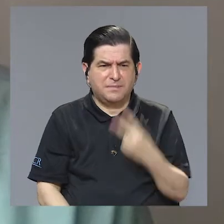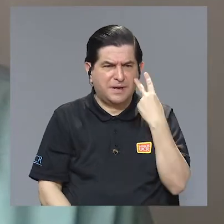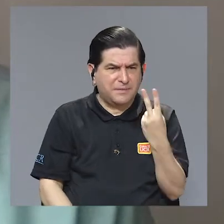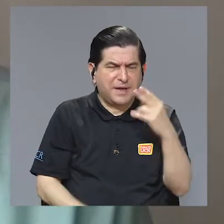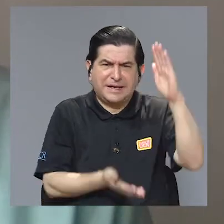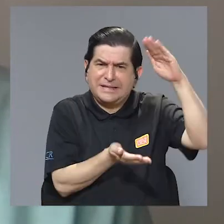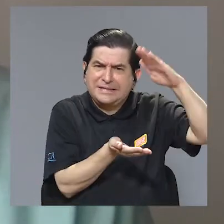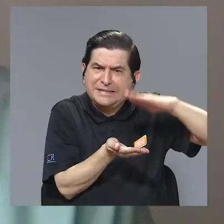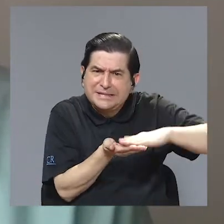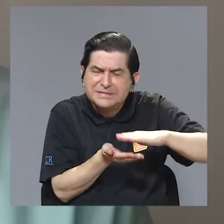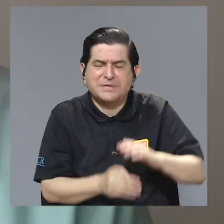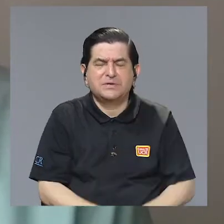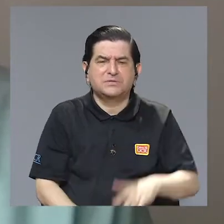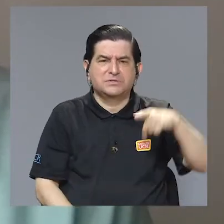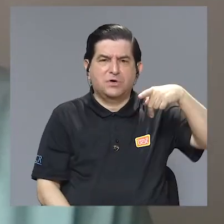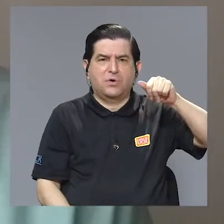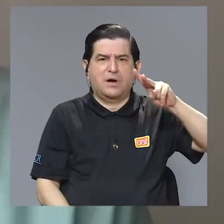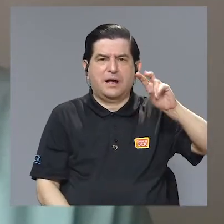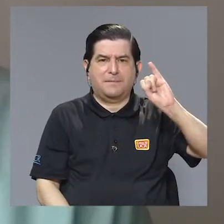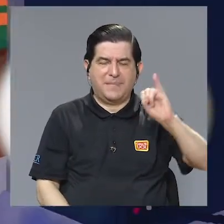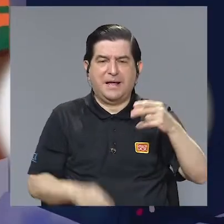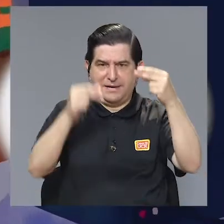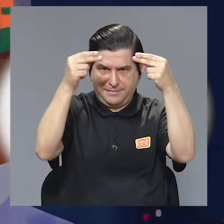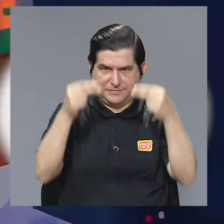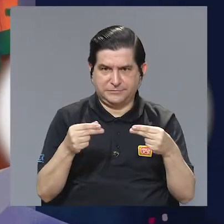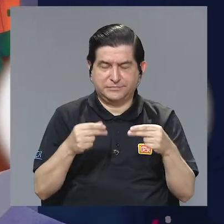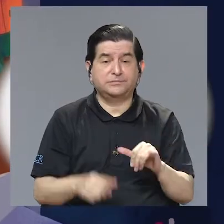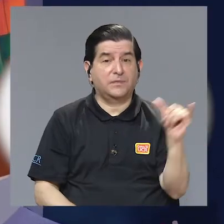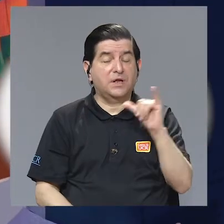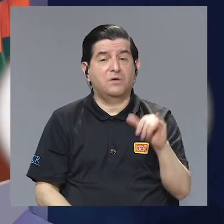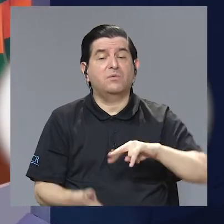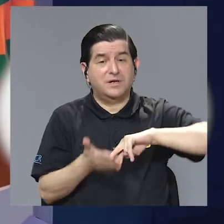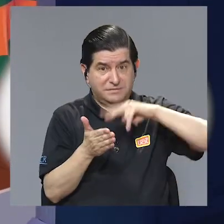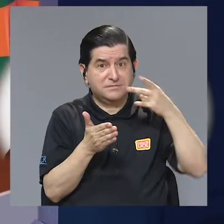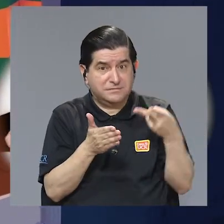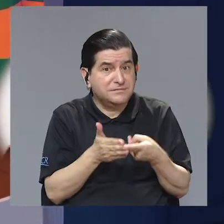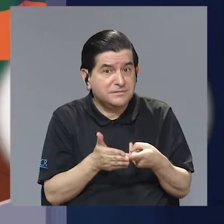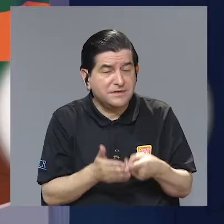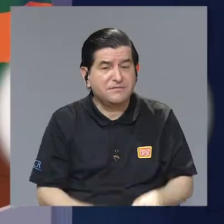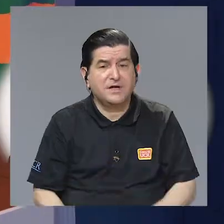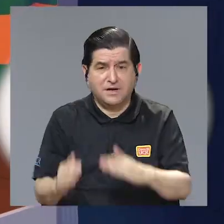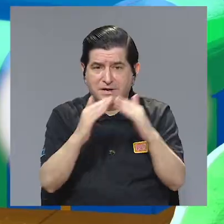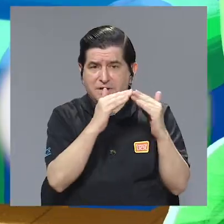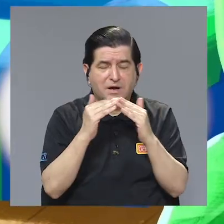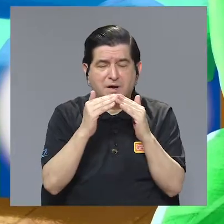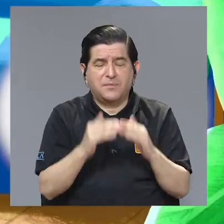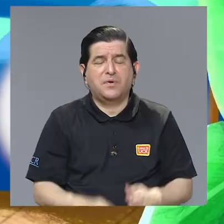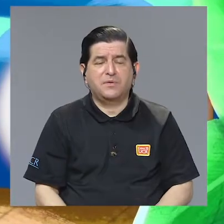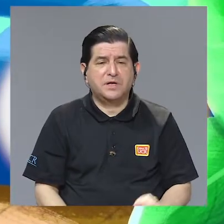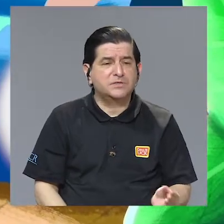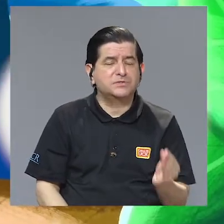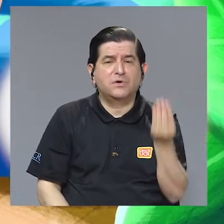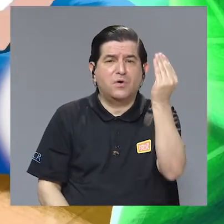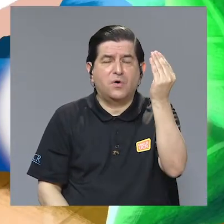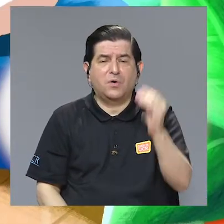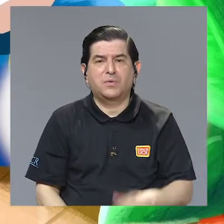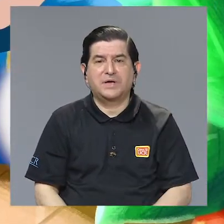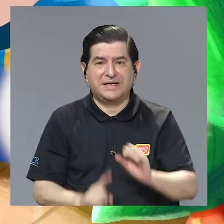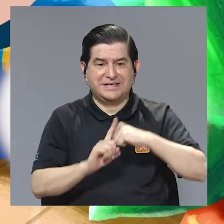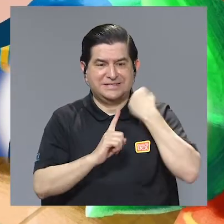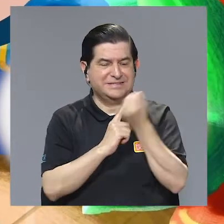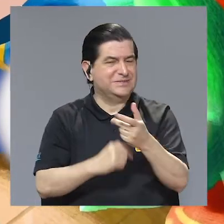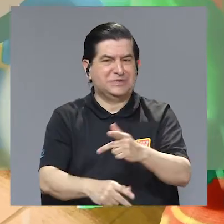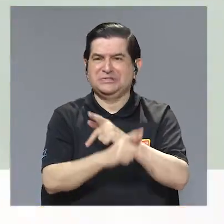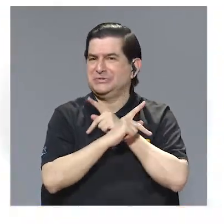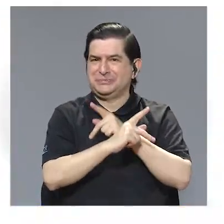serie de recortes que se le han realizado al Patronato Nacional de la Infancia, lo cual también ha contribuido a que la población menor de edad se vea en una situación también